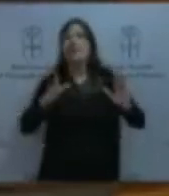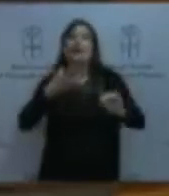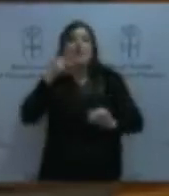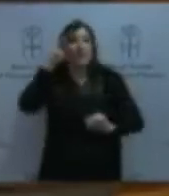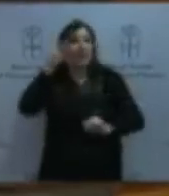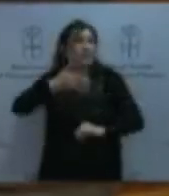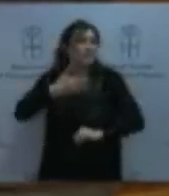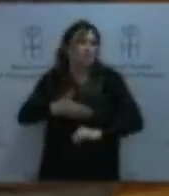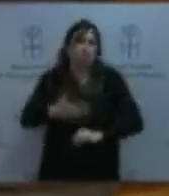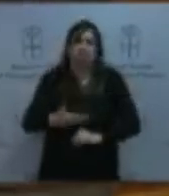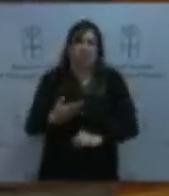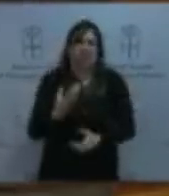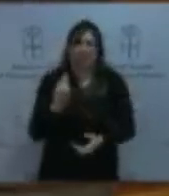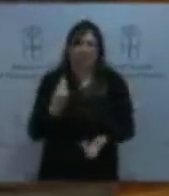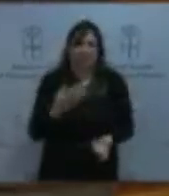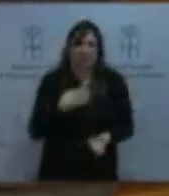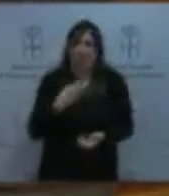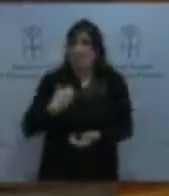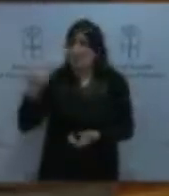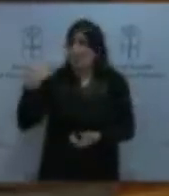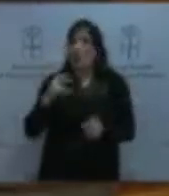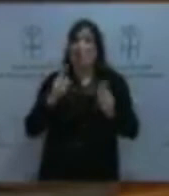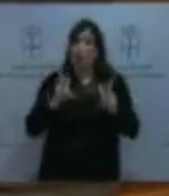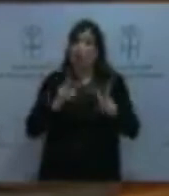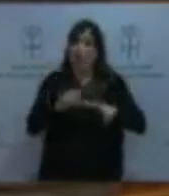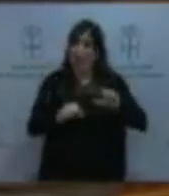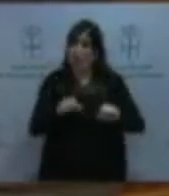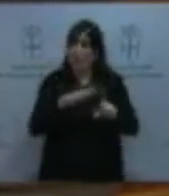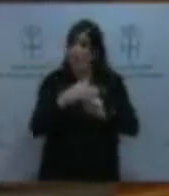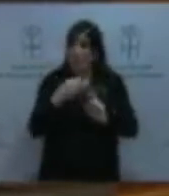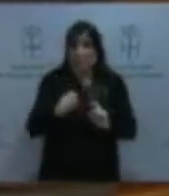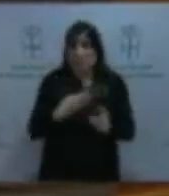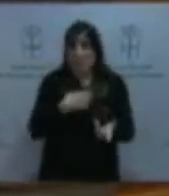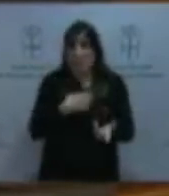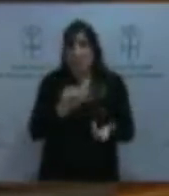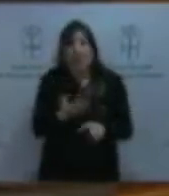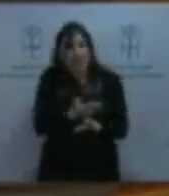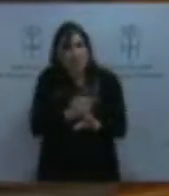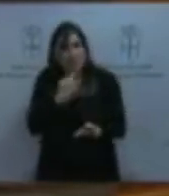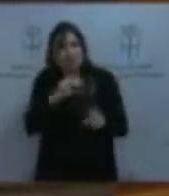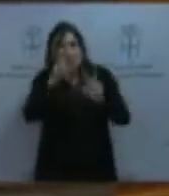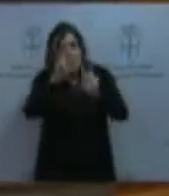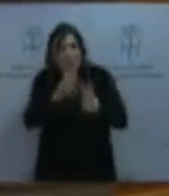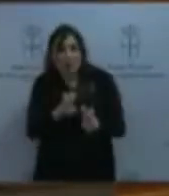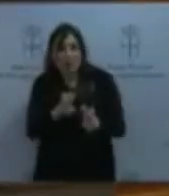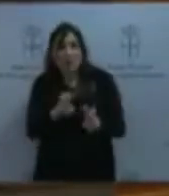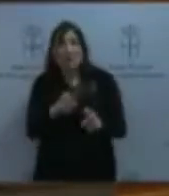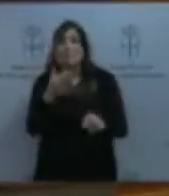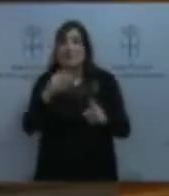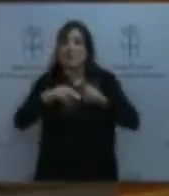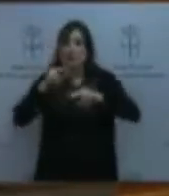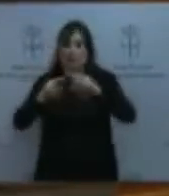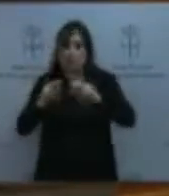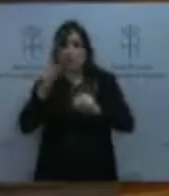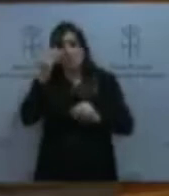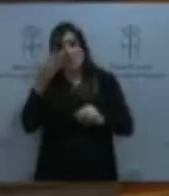anunciábamos precisamente en este pleno. He hablado antes de la investigación, no vuelvo a ello, y infraestructuras, creo que tiene que haber infraestructuras a escala. El problema no es el grado de ejecución de